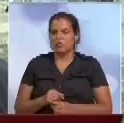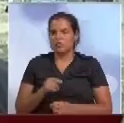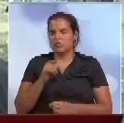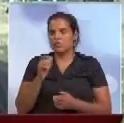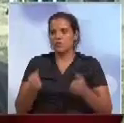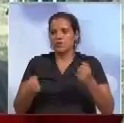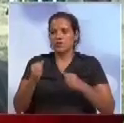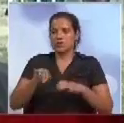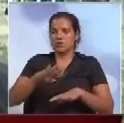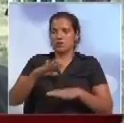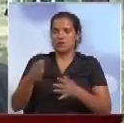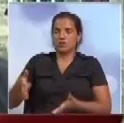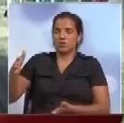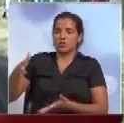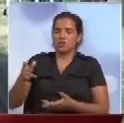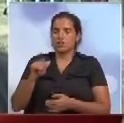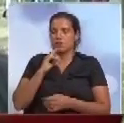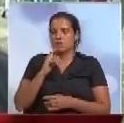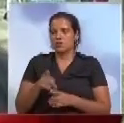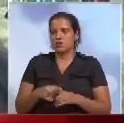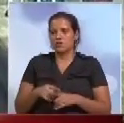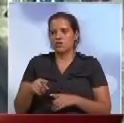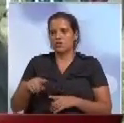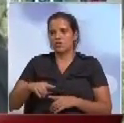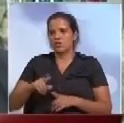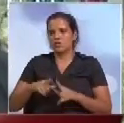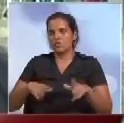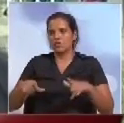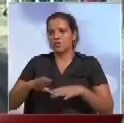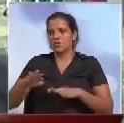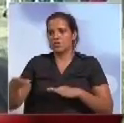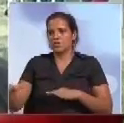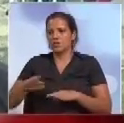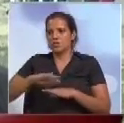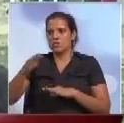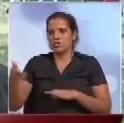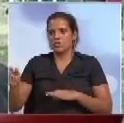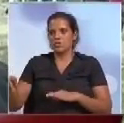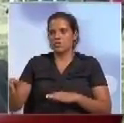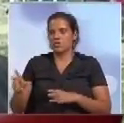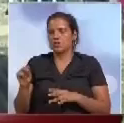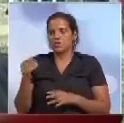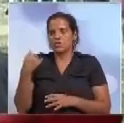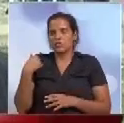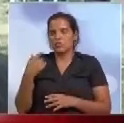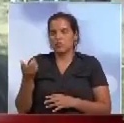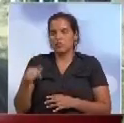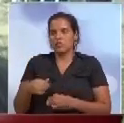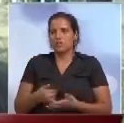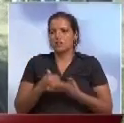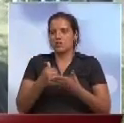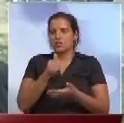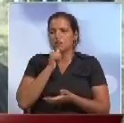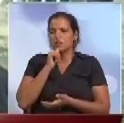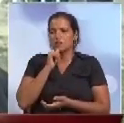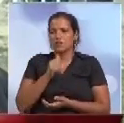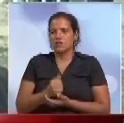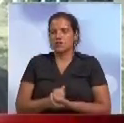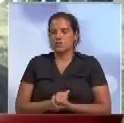al tanquero, pero a veces vienen de abajo hasta este lugar y no